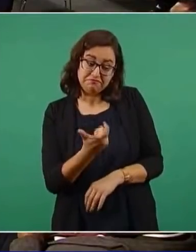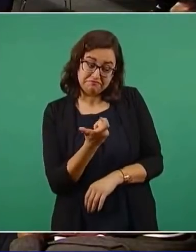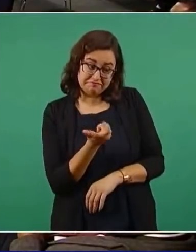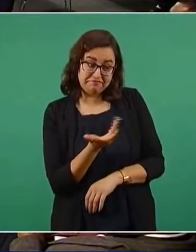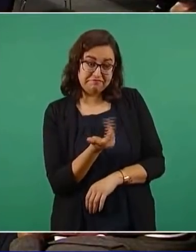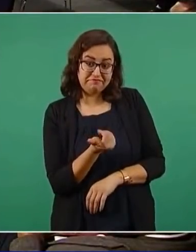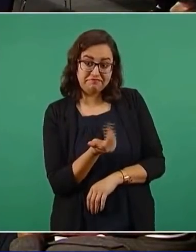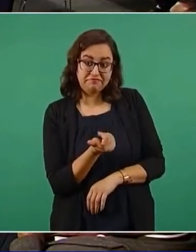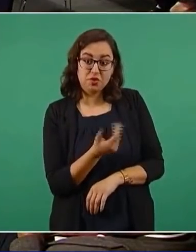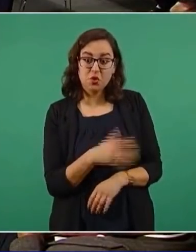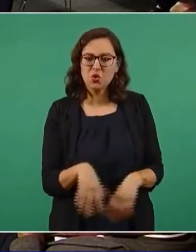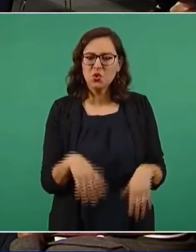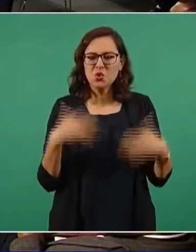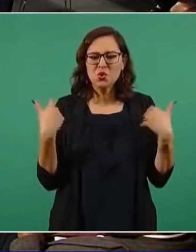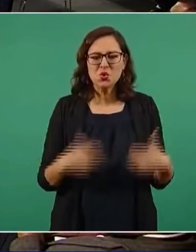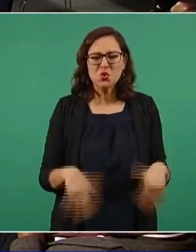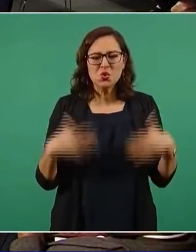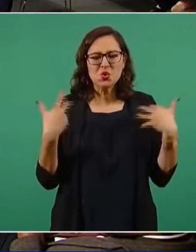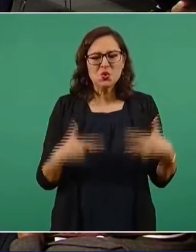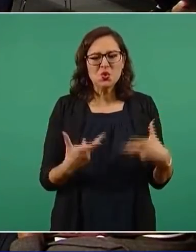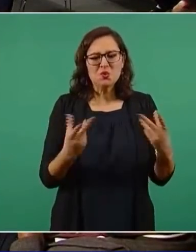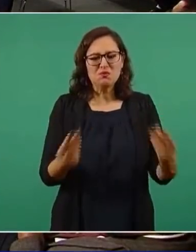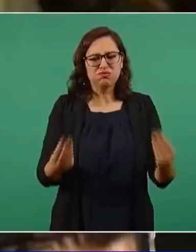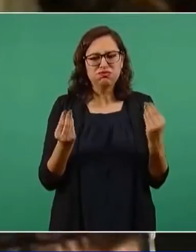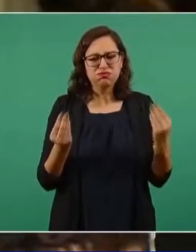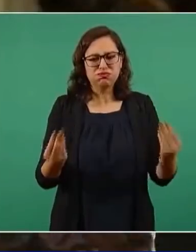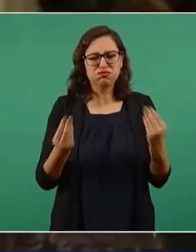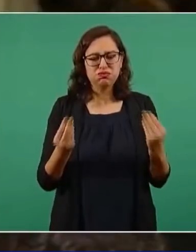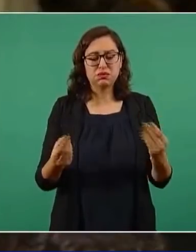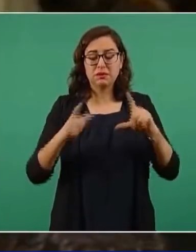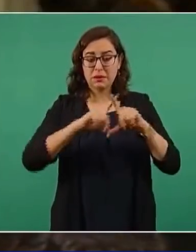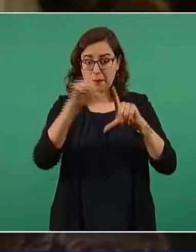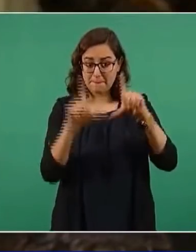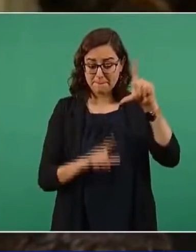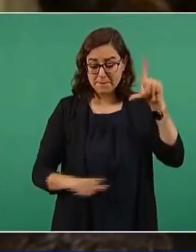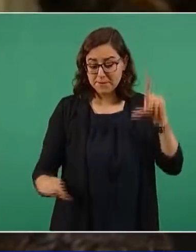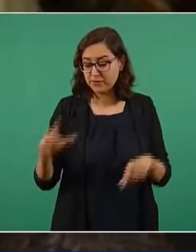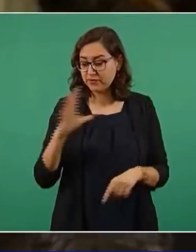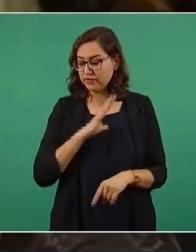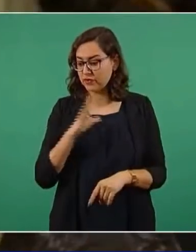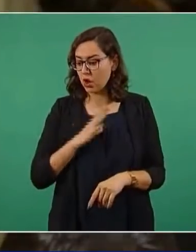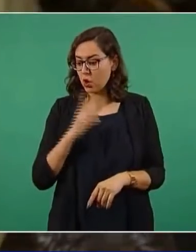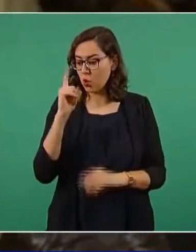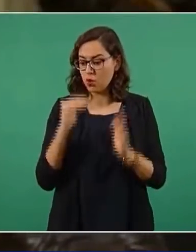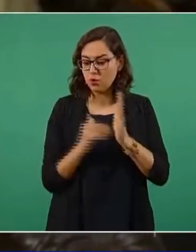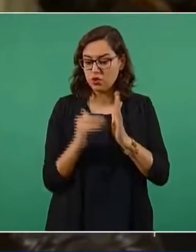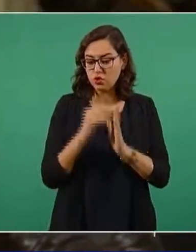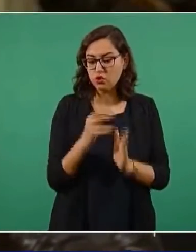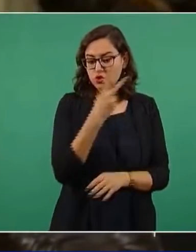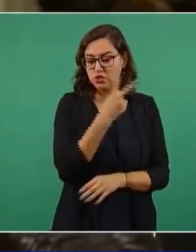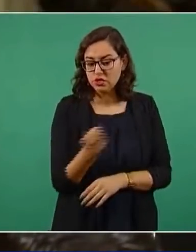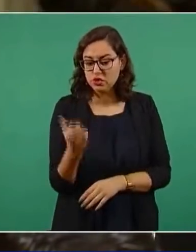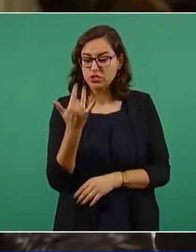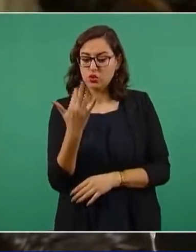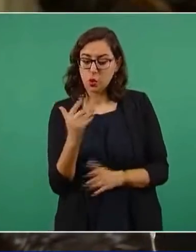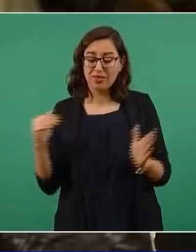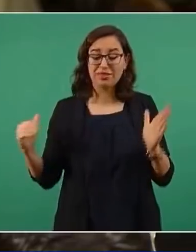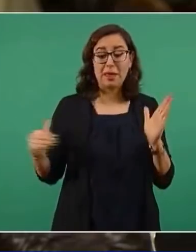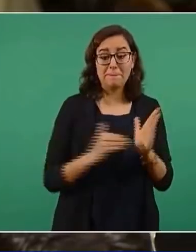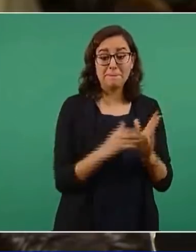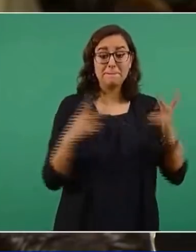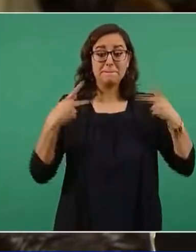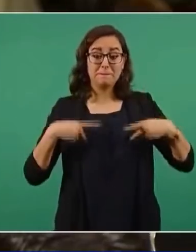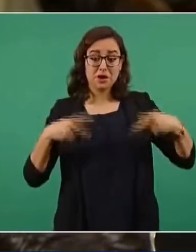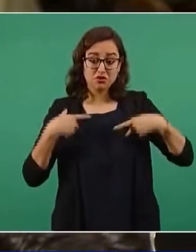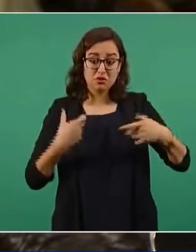hablando de mucho dinero, presidente. Hay en el país alrededor de 1.250.000 operadores que